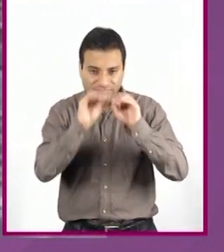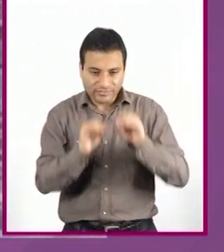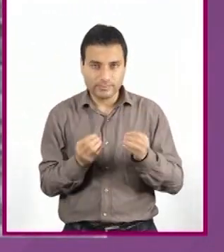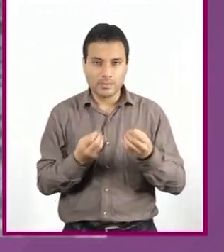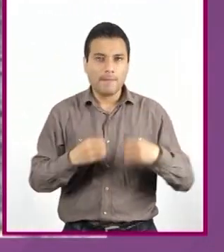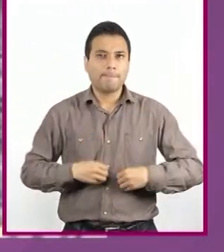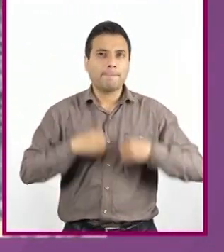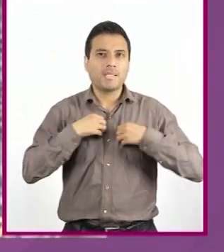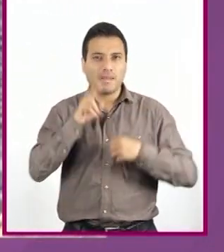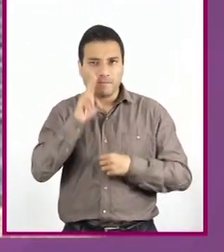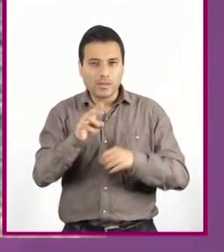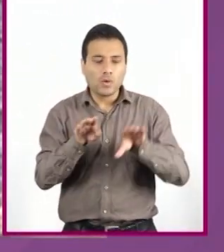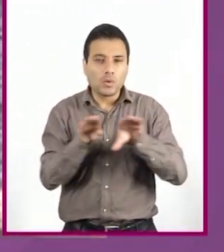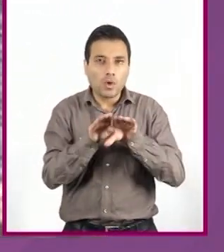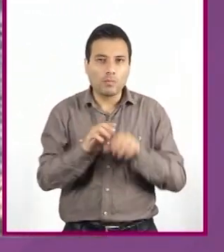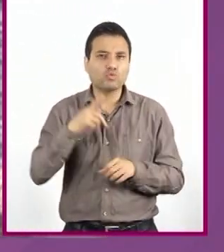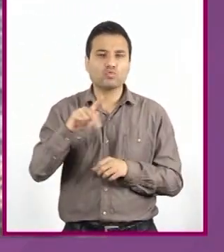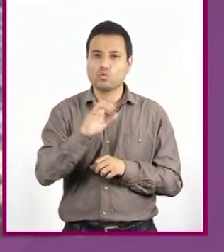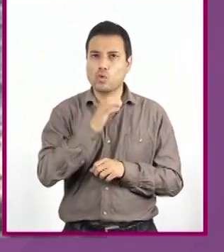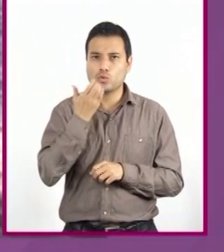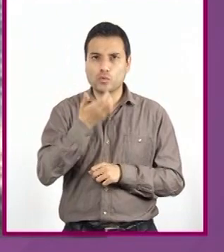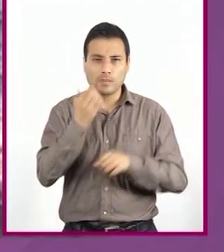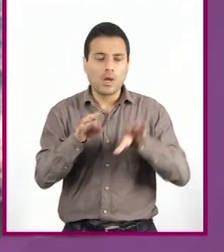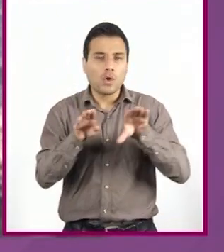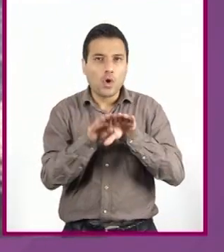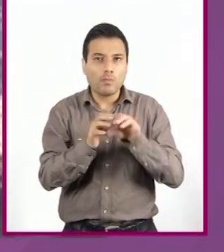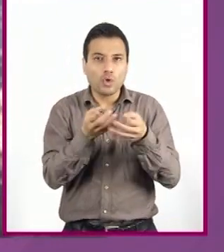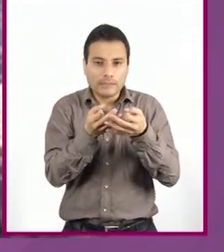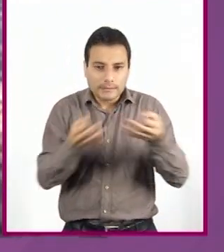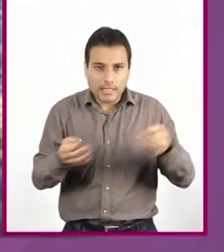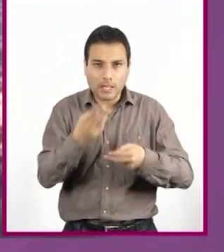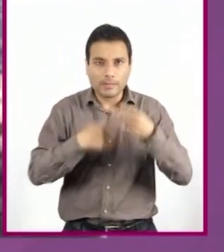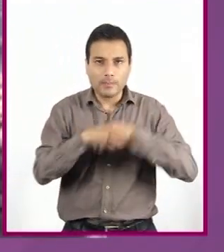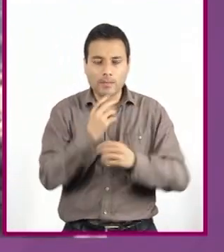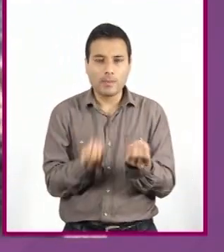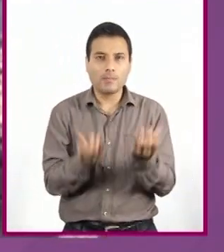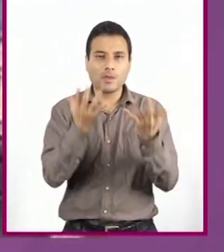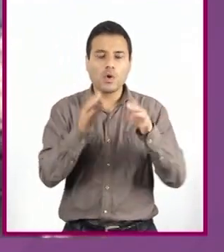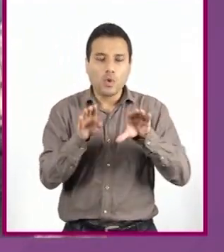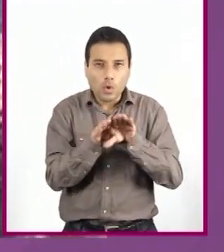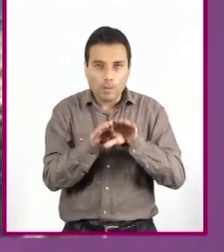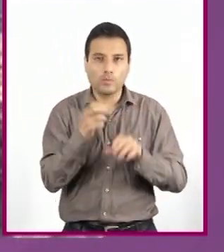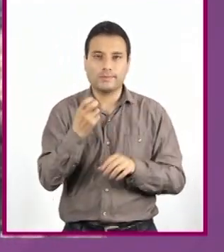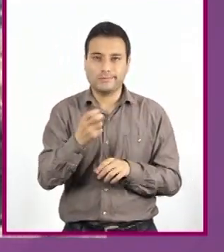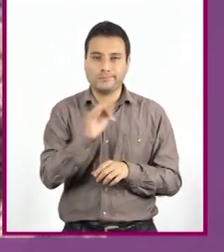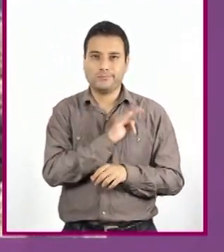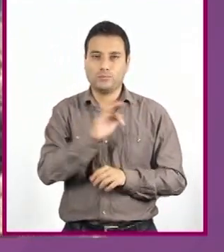vida, las costumbres, los dones de la tierra, la muerte.